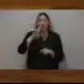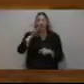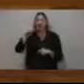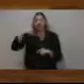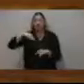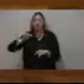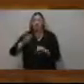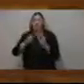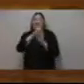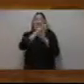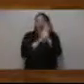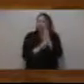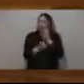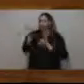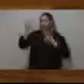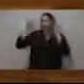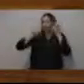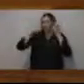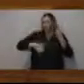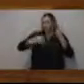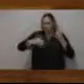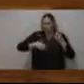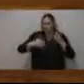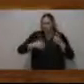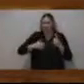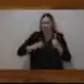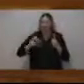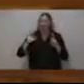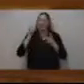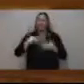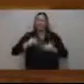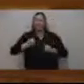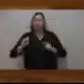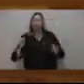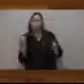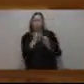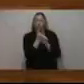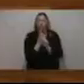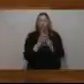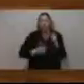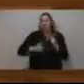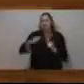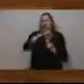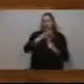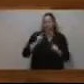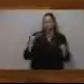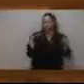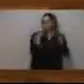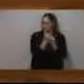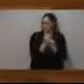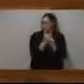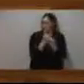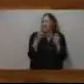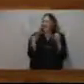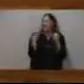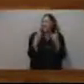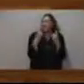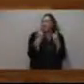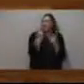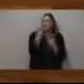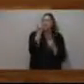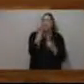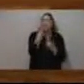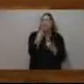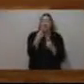reglamento de actividades molestas, insalubres, nocivas y peligrosas, que exigía una distancia mínima de 2.000 metros desde lo que era